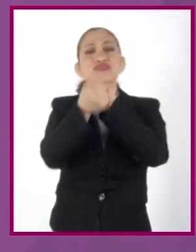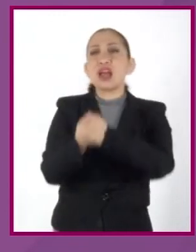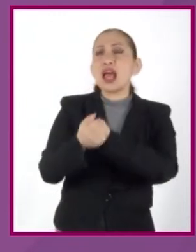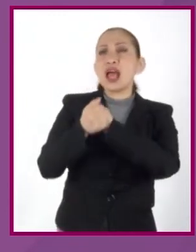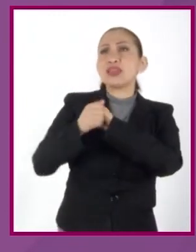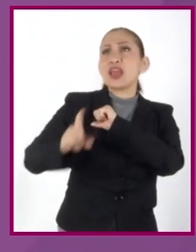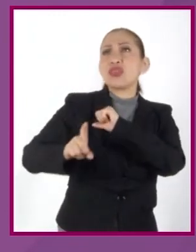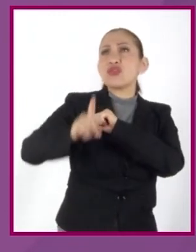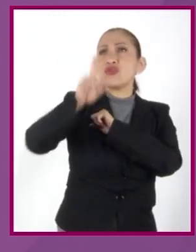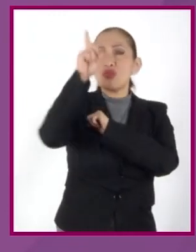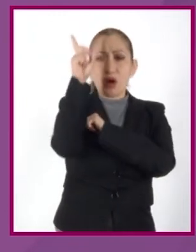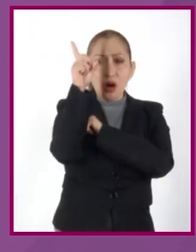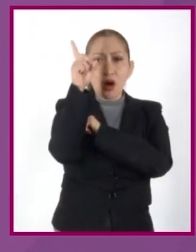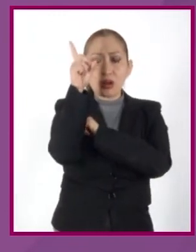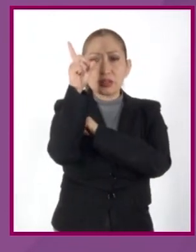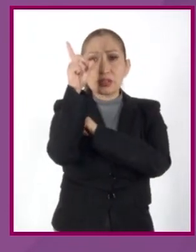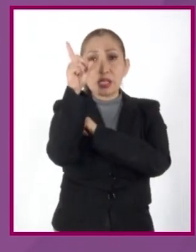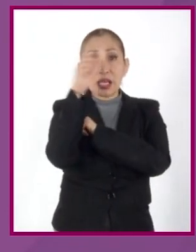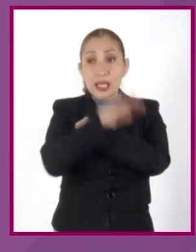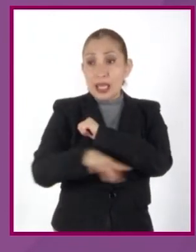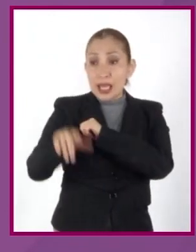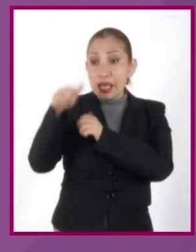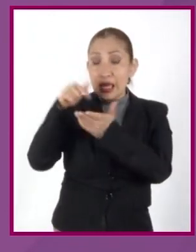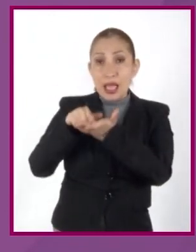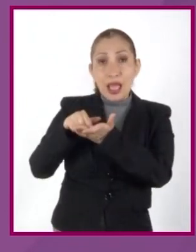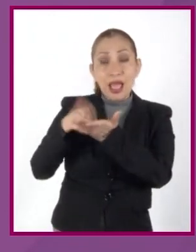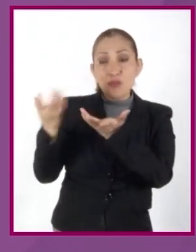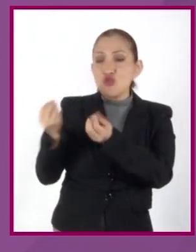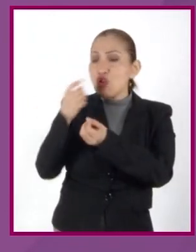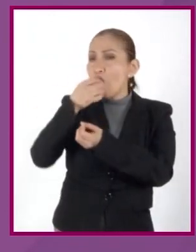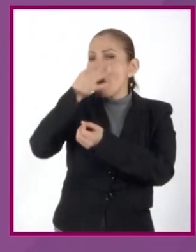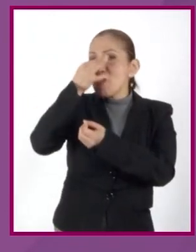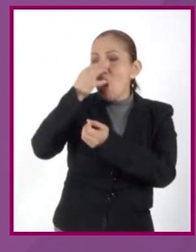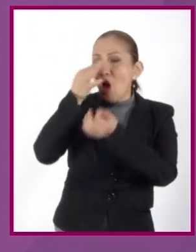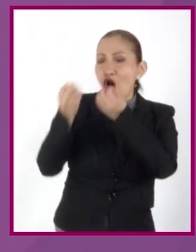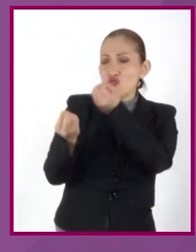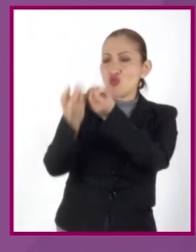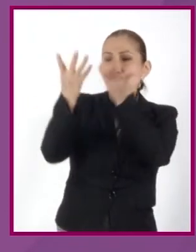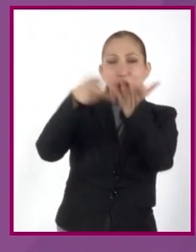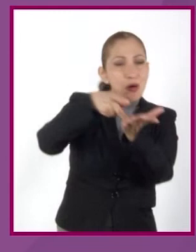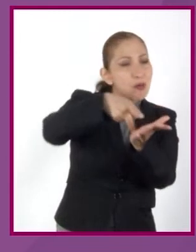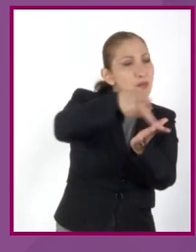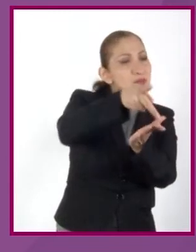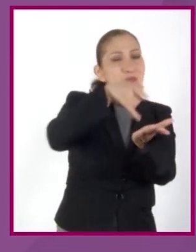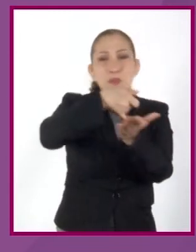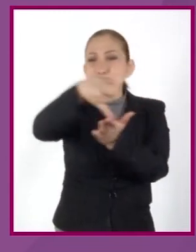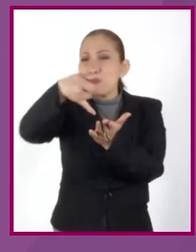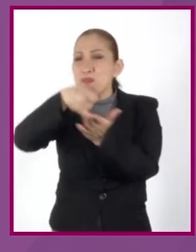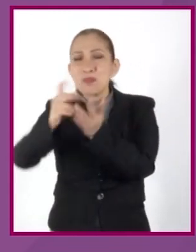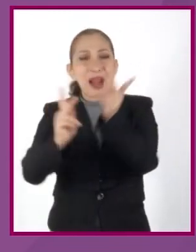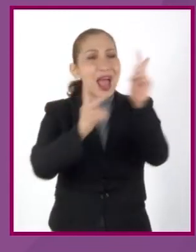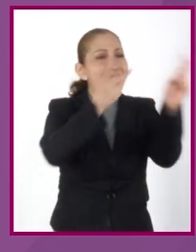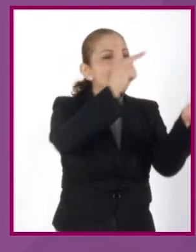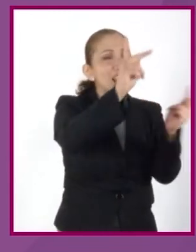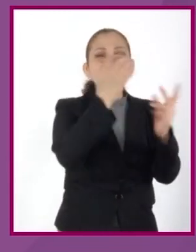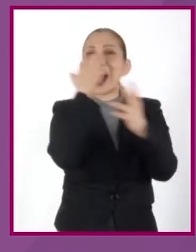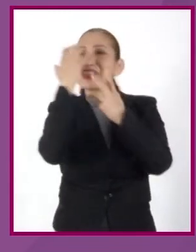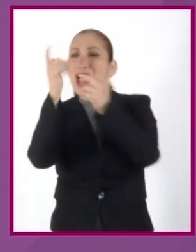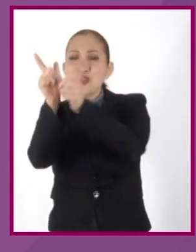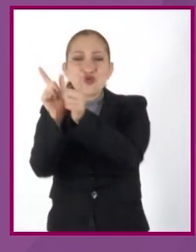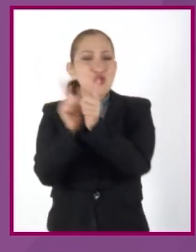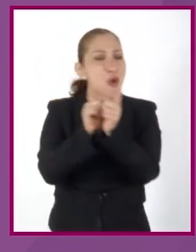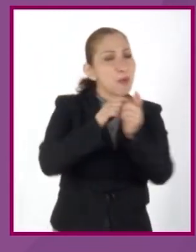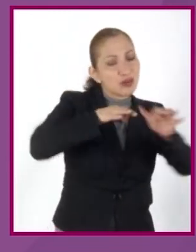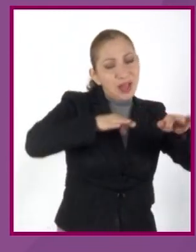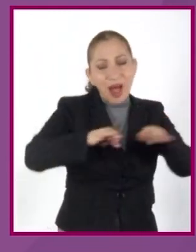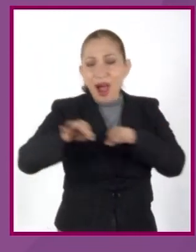Teotl, y las sementeras llenas de flores, de hortalizas, y los cantares colectivos de los